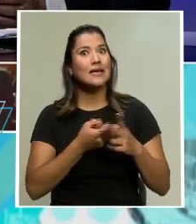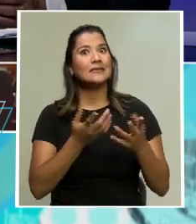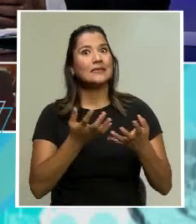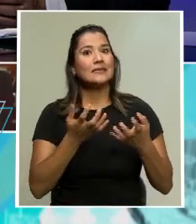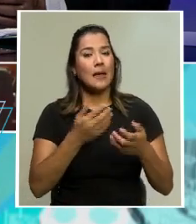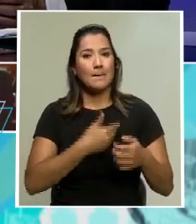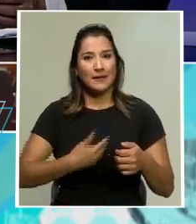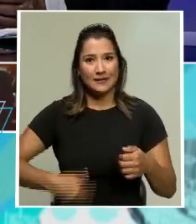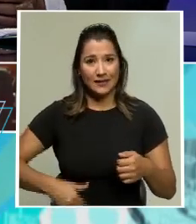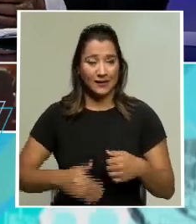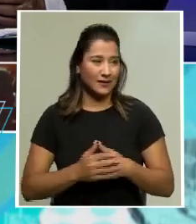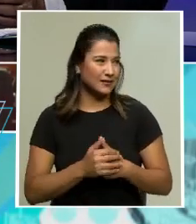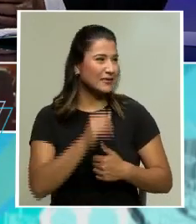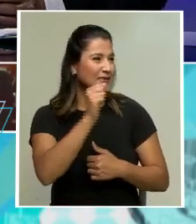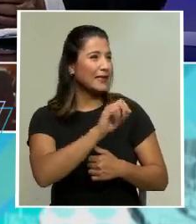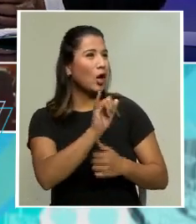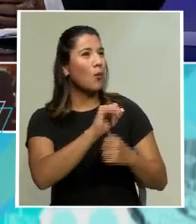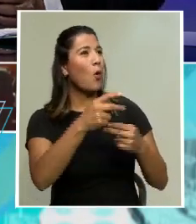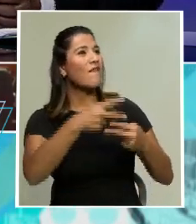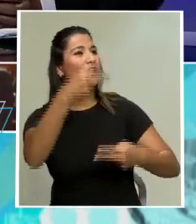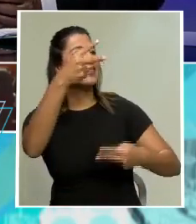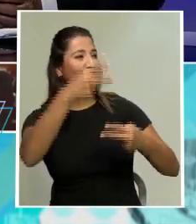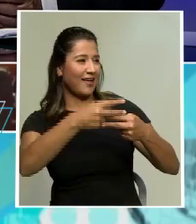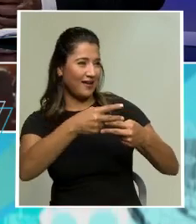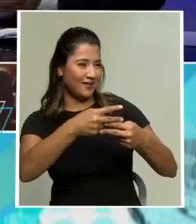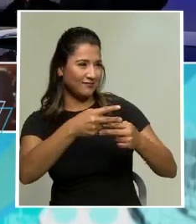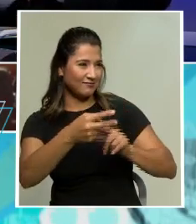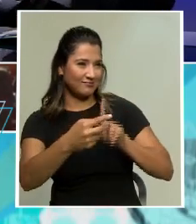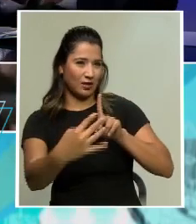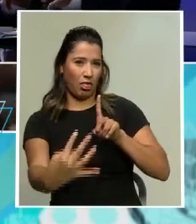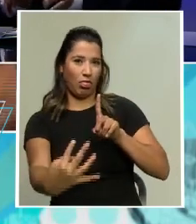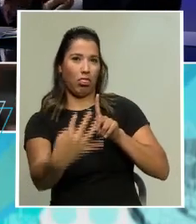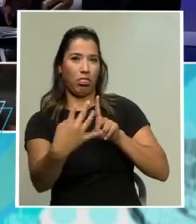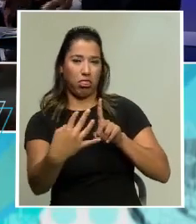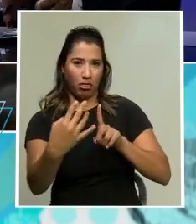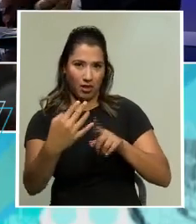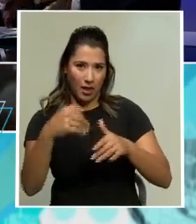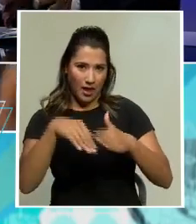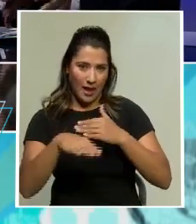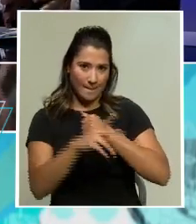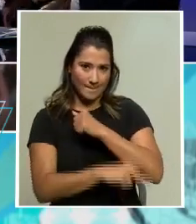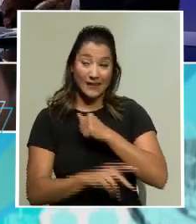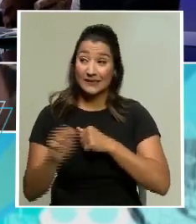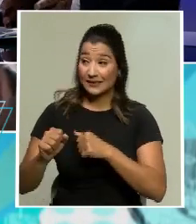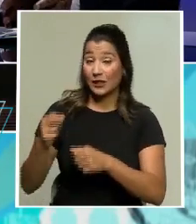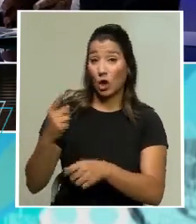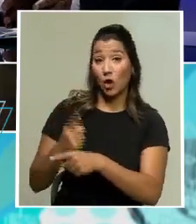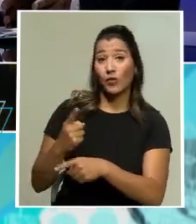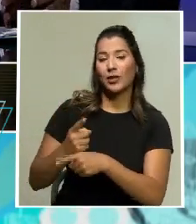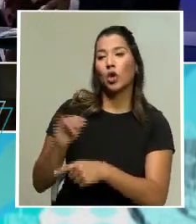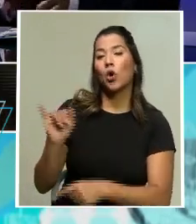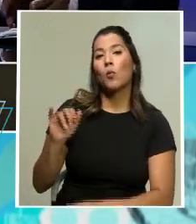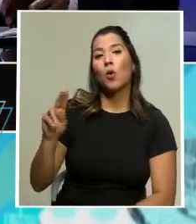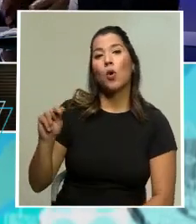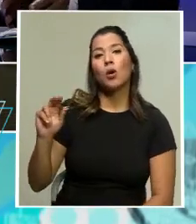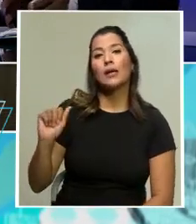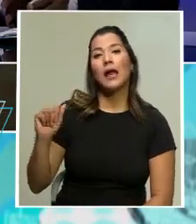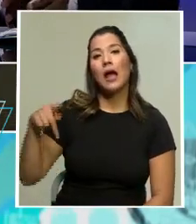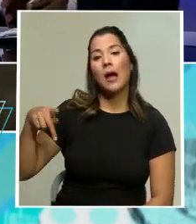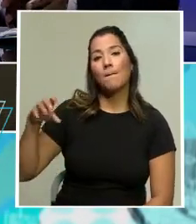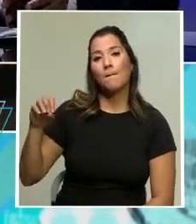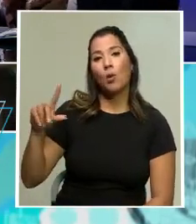permite mostrarse a nivel nacional. ¿Cómo no? Ese fue el caso de Napoleón Duarte, que fue presidente, y